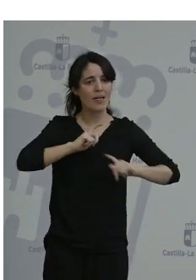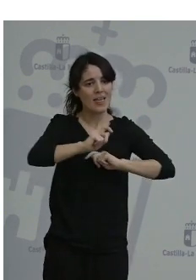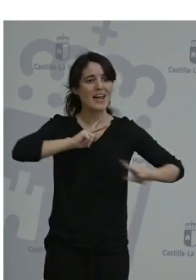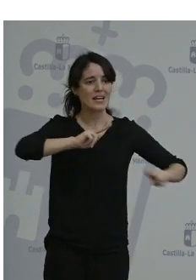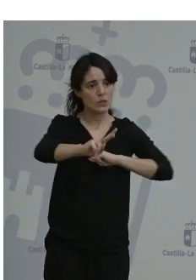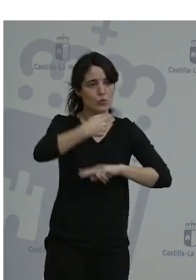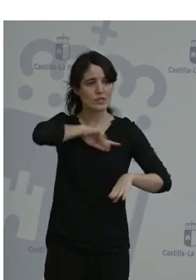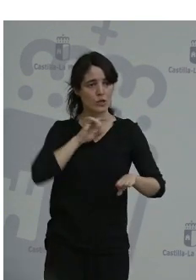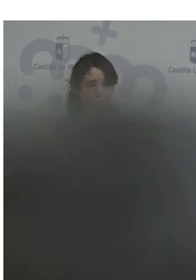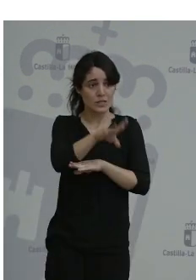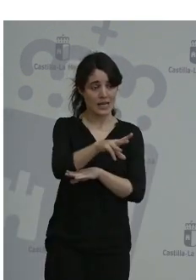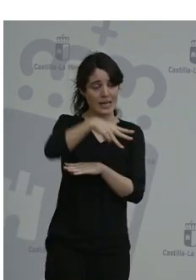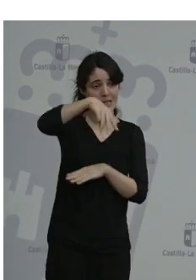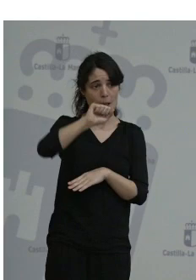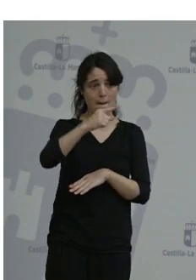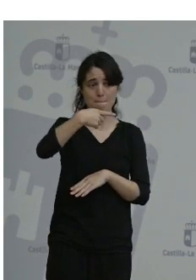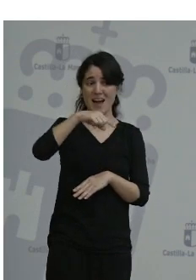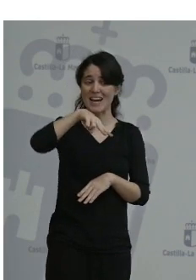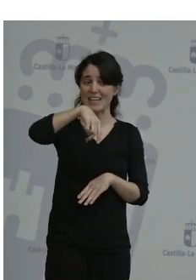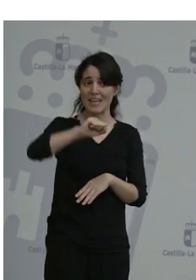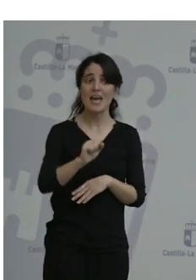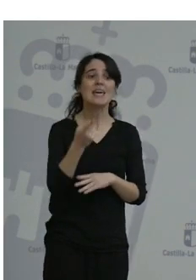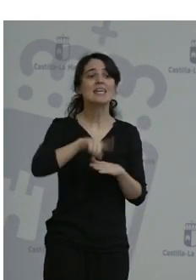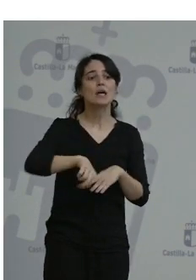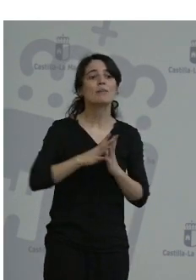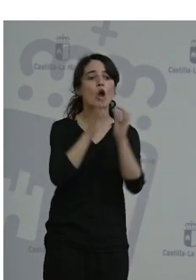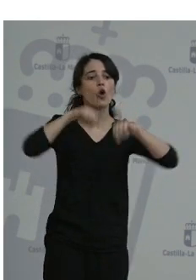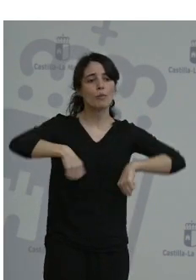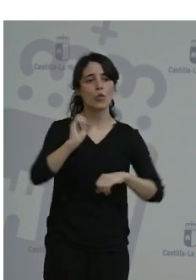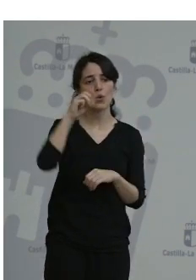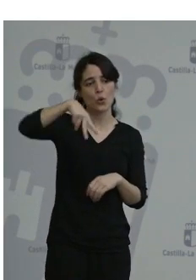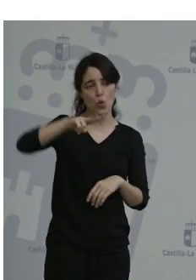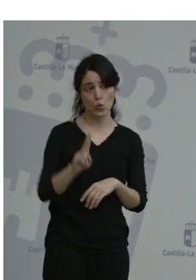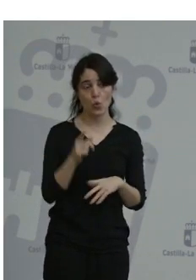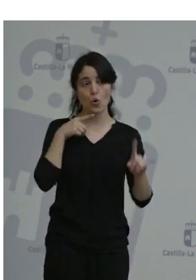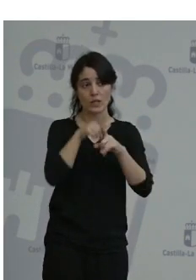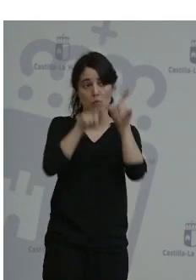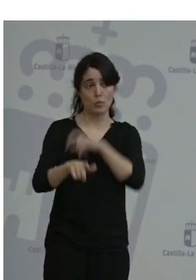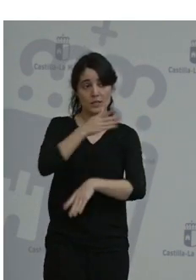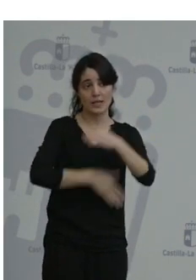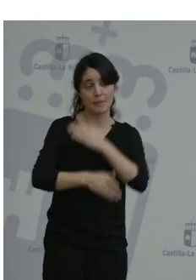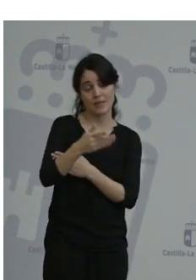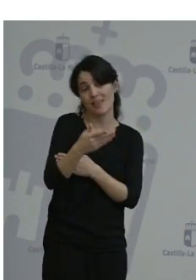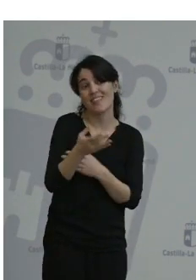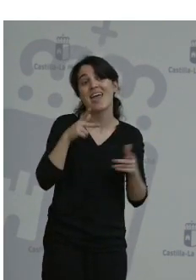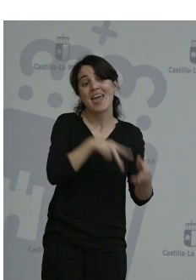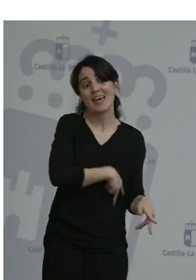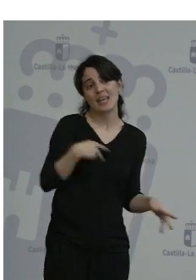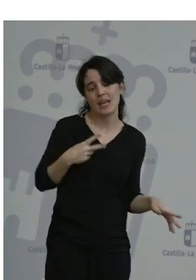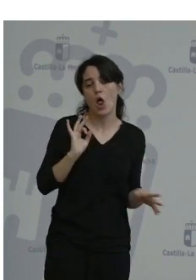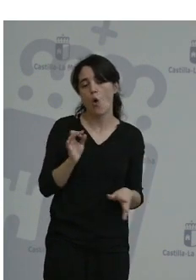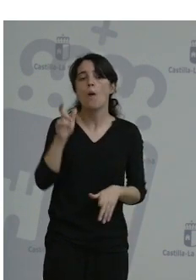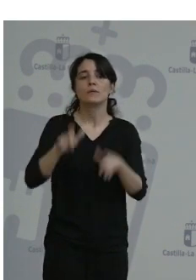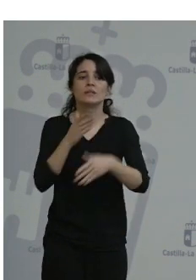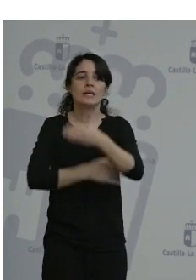Magna y a la Convención de la ONU y para que las personas con discapacidad en general y con discapacidad intelectual en